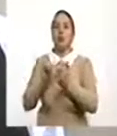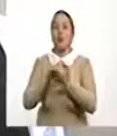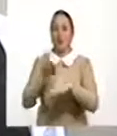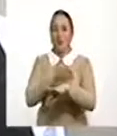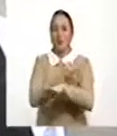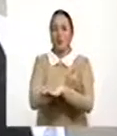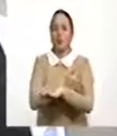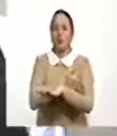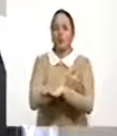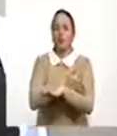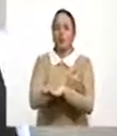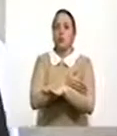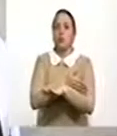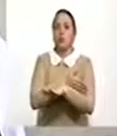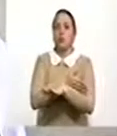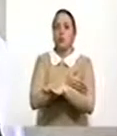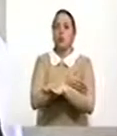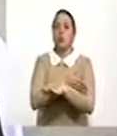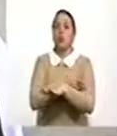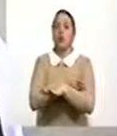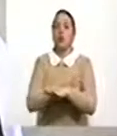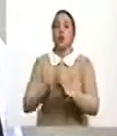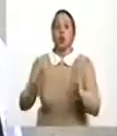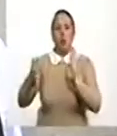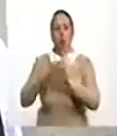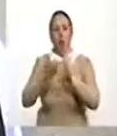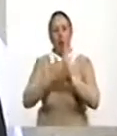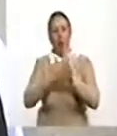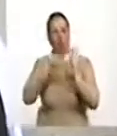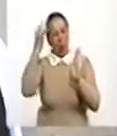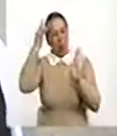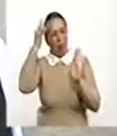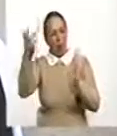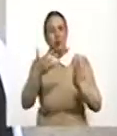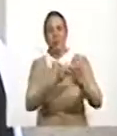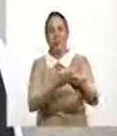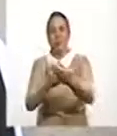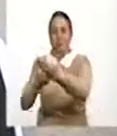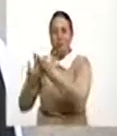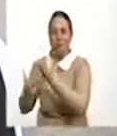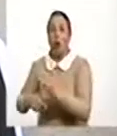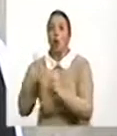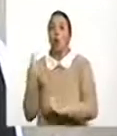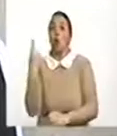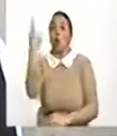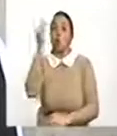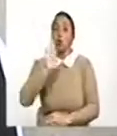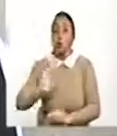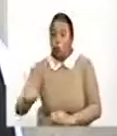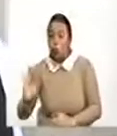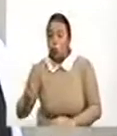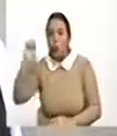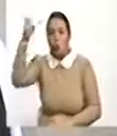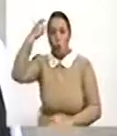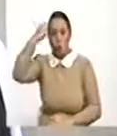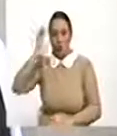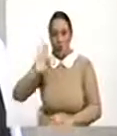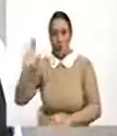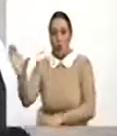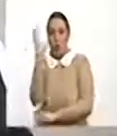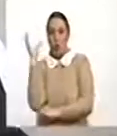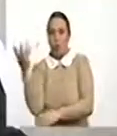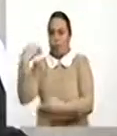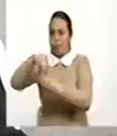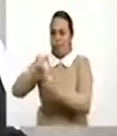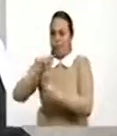la exposición de motivos, que el paramilitarismo fue una política de Estado en Colombia, pues